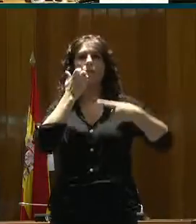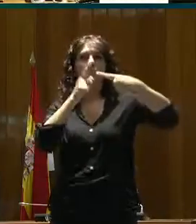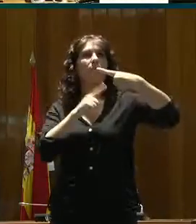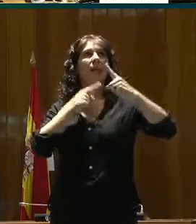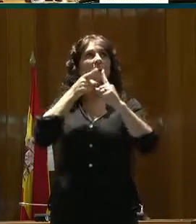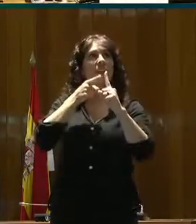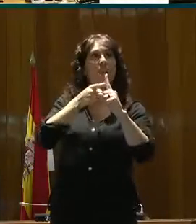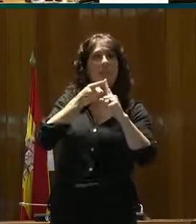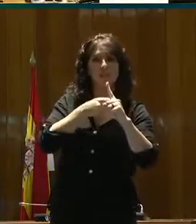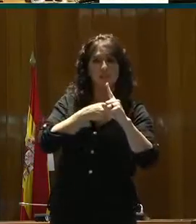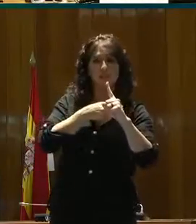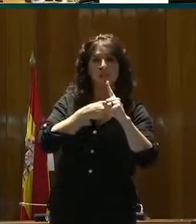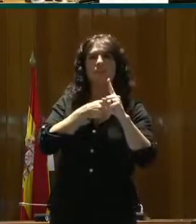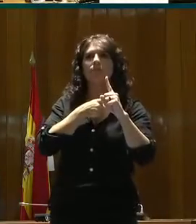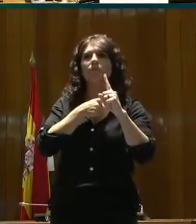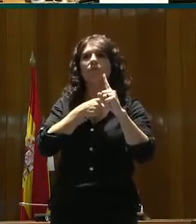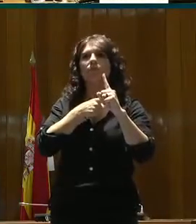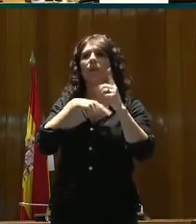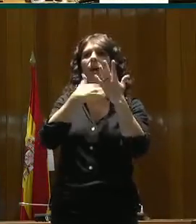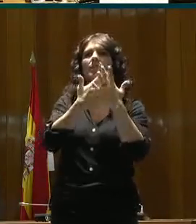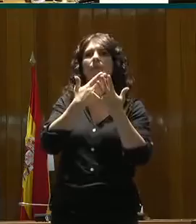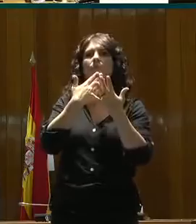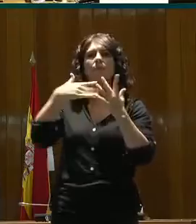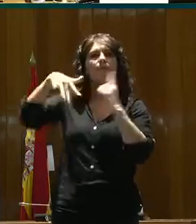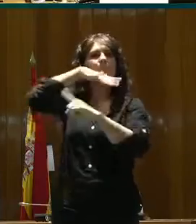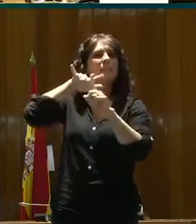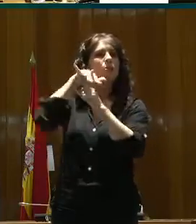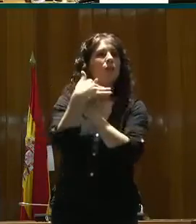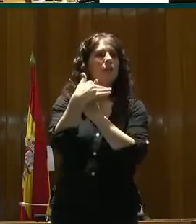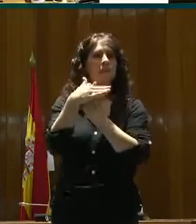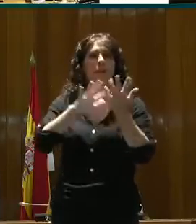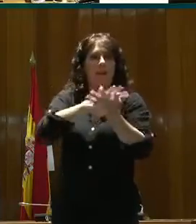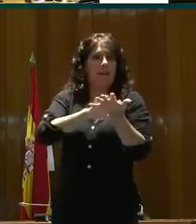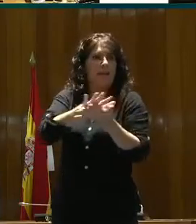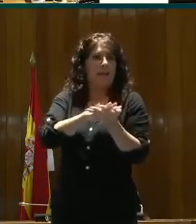referencia hasta actos de habla, estructura informativa,